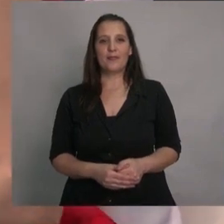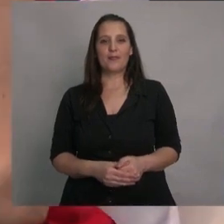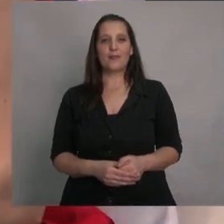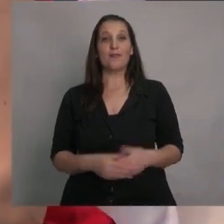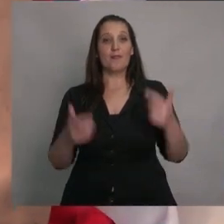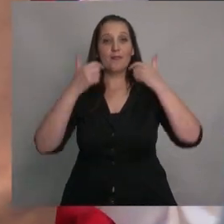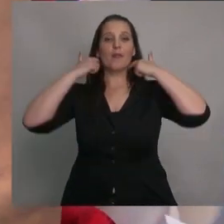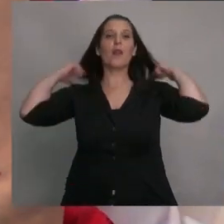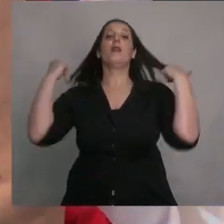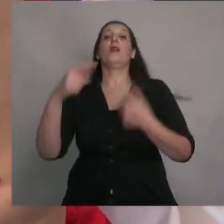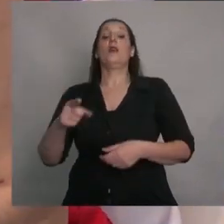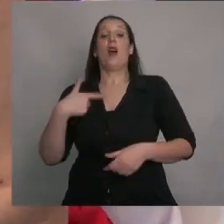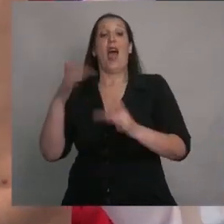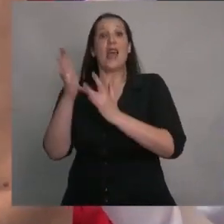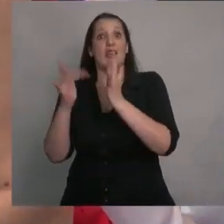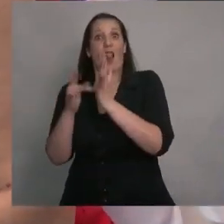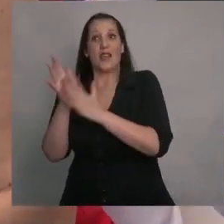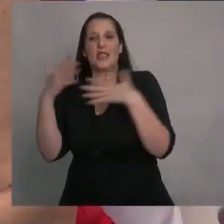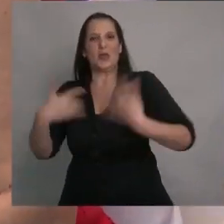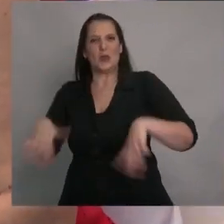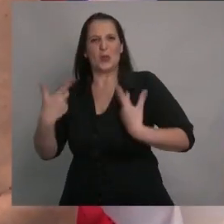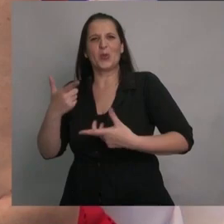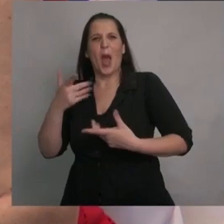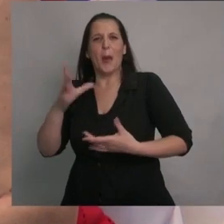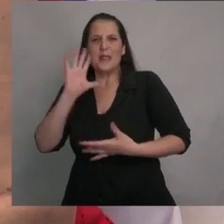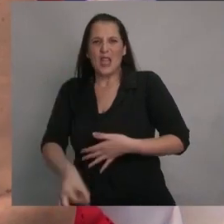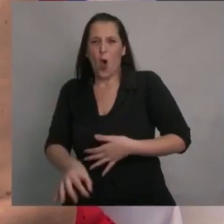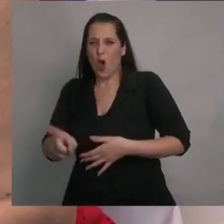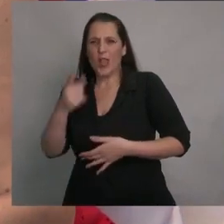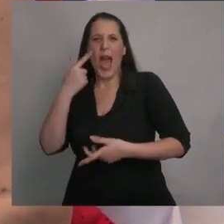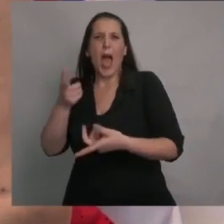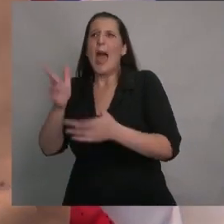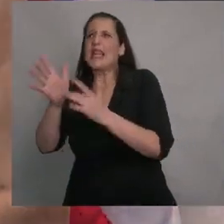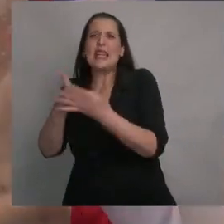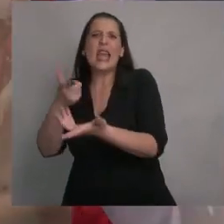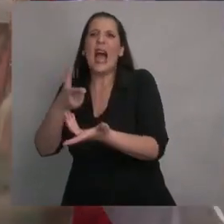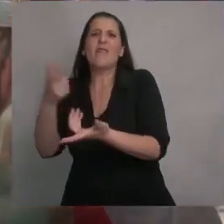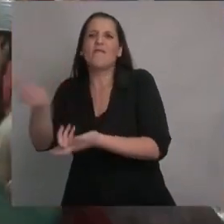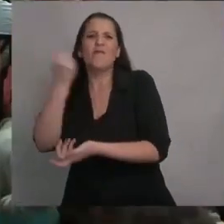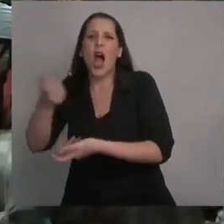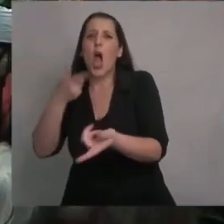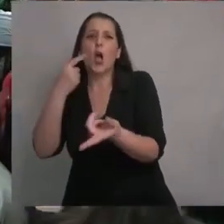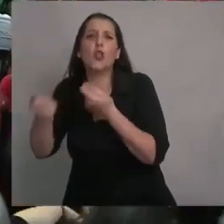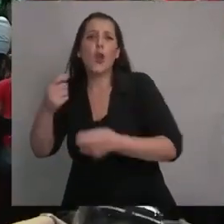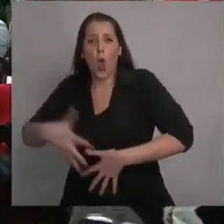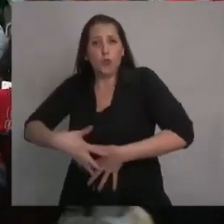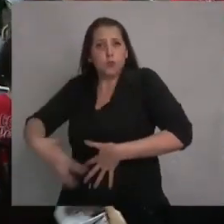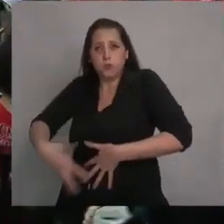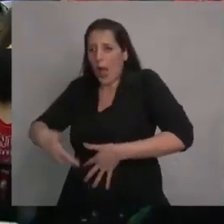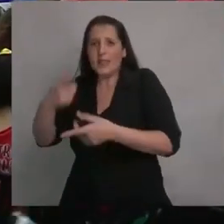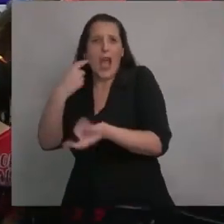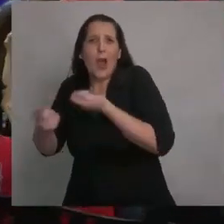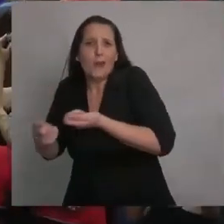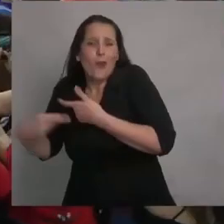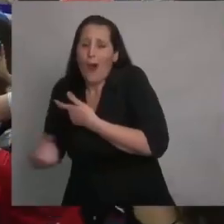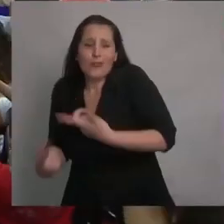Entonces, el fundamentalismo se expresa en el control del cuerpo de las mujeres, de sus vientres, de su libertad y soberanía. Nuestros